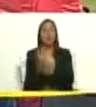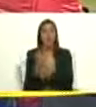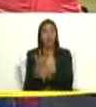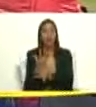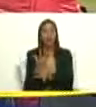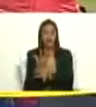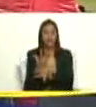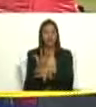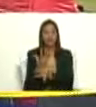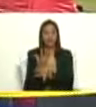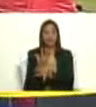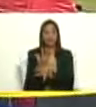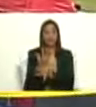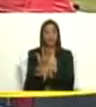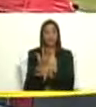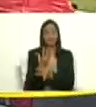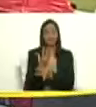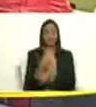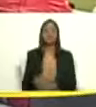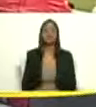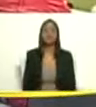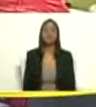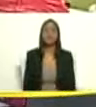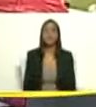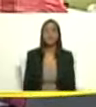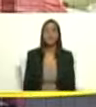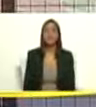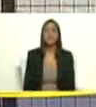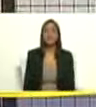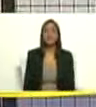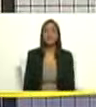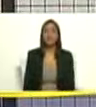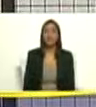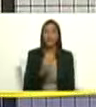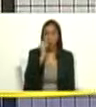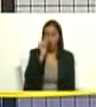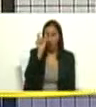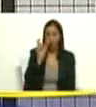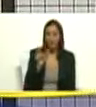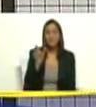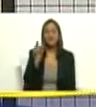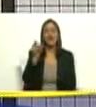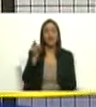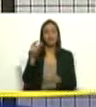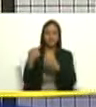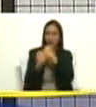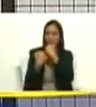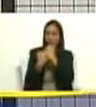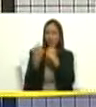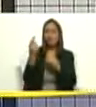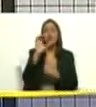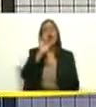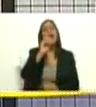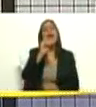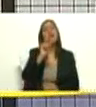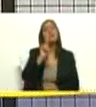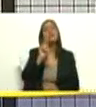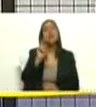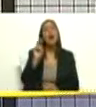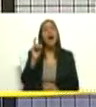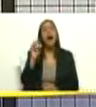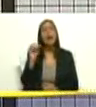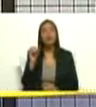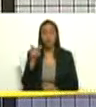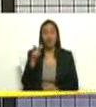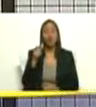se acuerda Eduardo cente saludo ardo cente d se encuentra Ah Es diputado suplente no